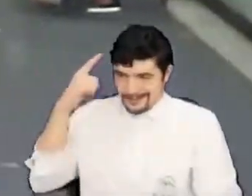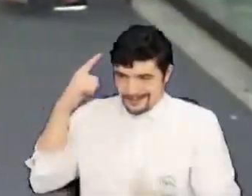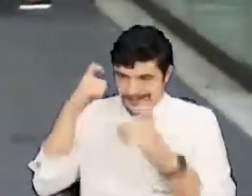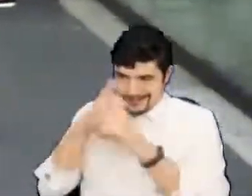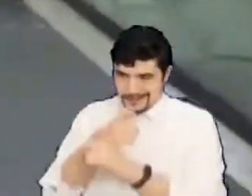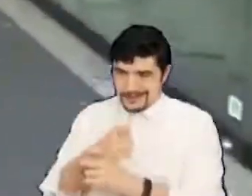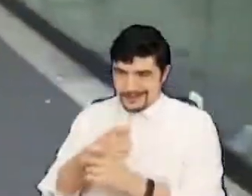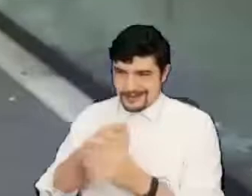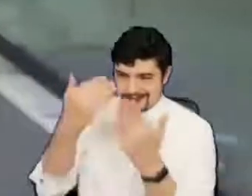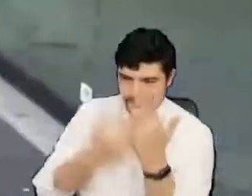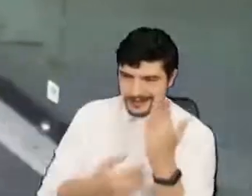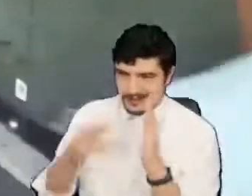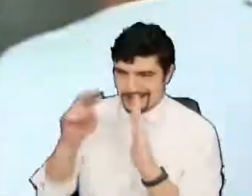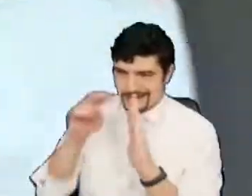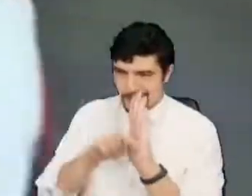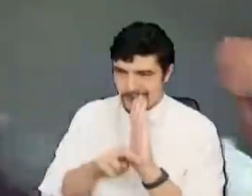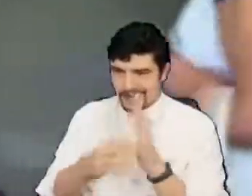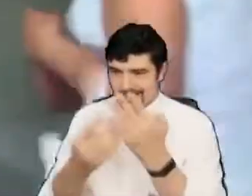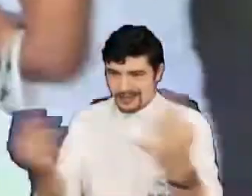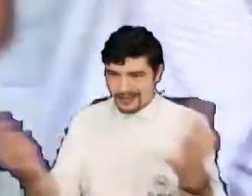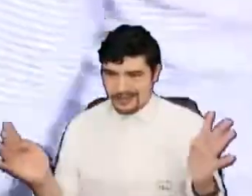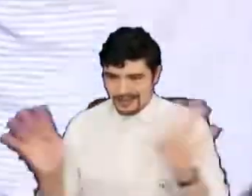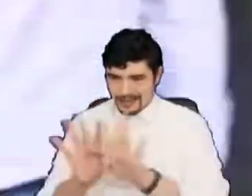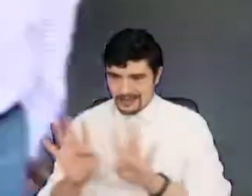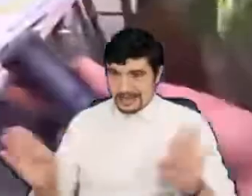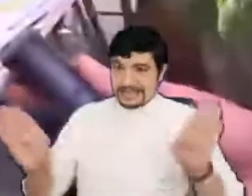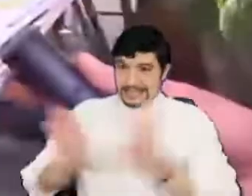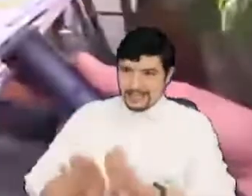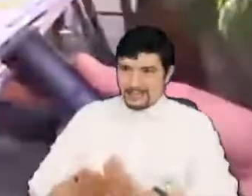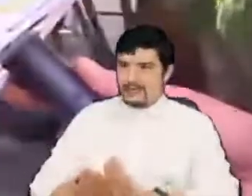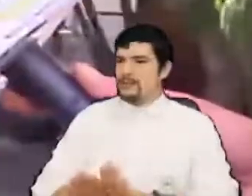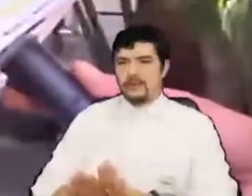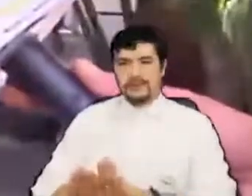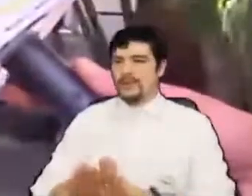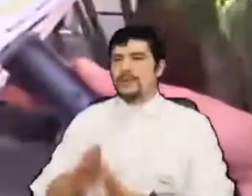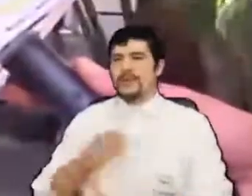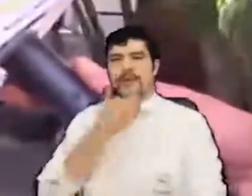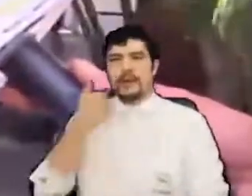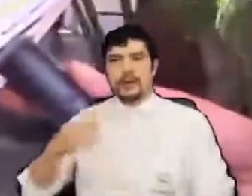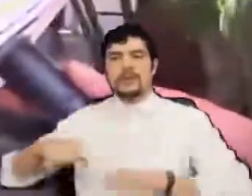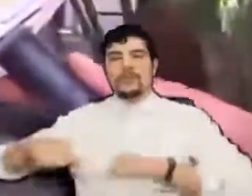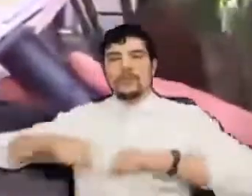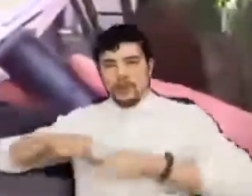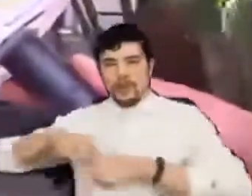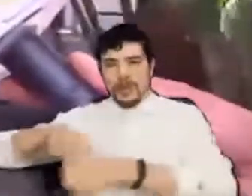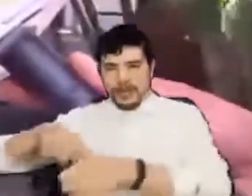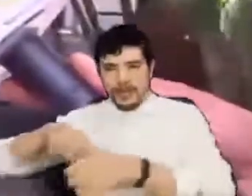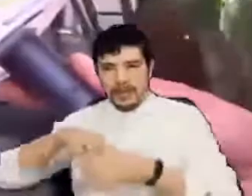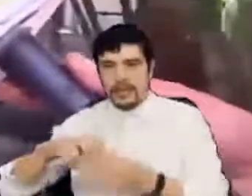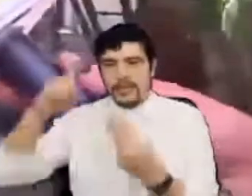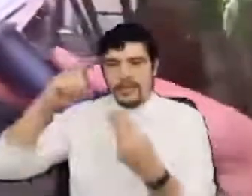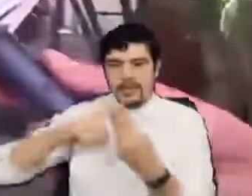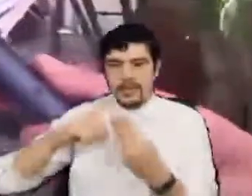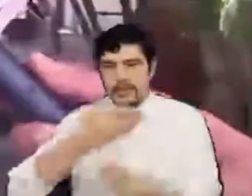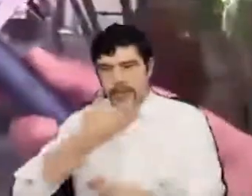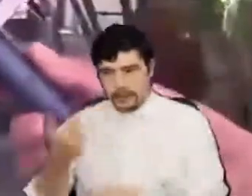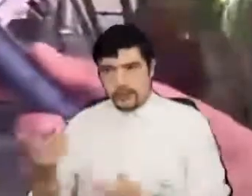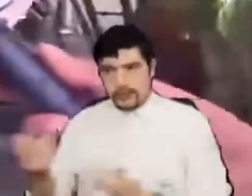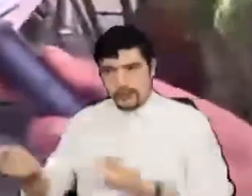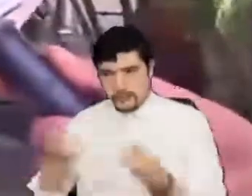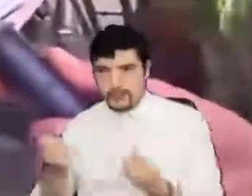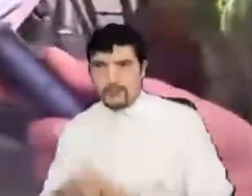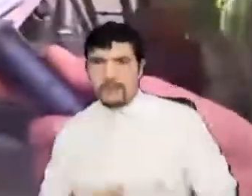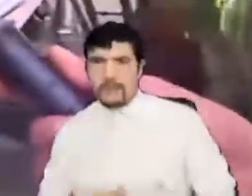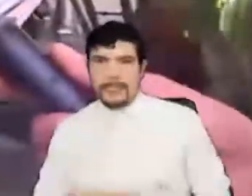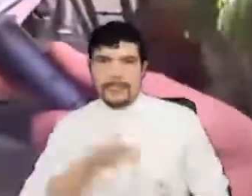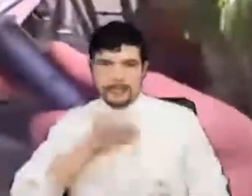y que permita mejorar la movilidad en ese sector de la ciudad. La ANDI Seccional Norte Santander y Fenalco Norte Santander unimos